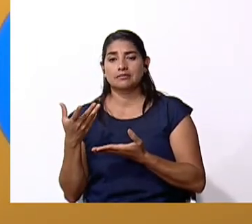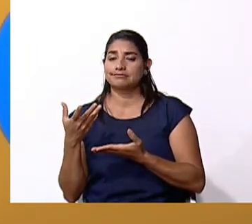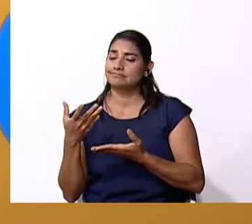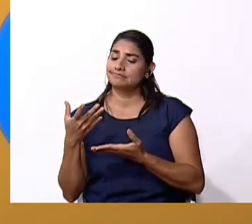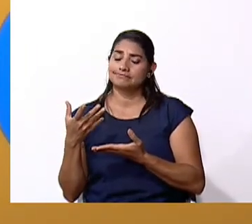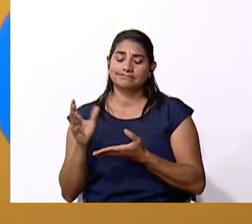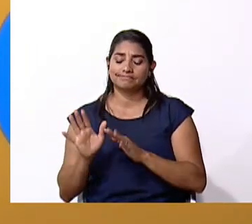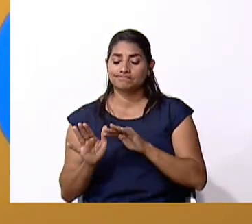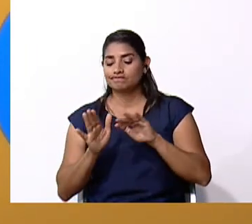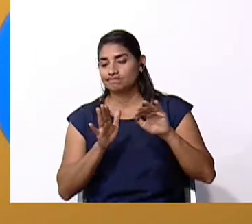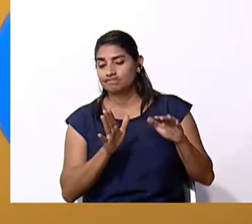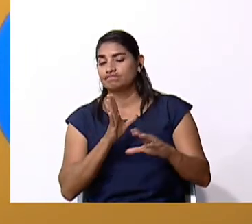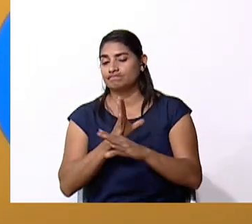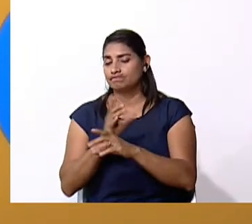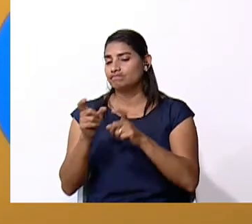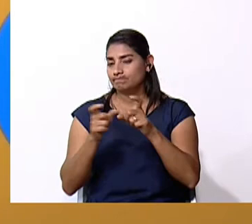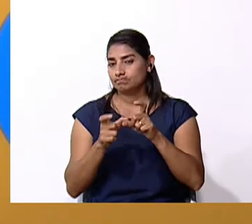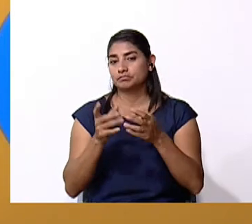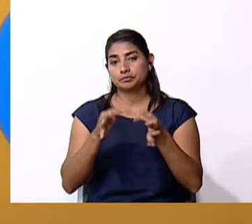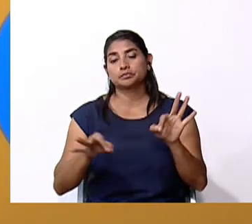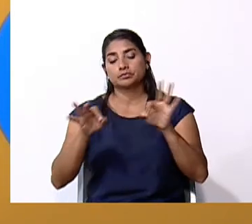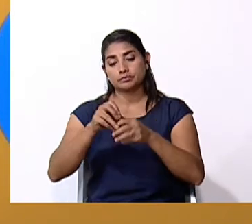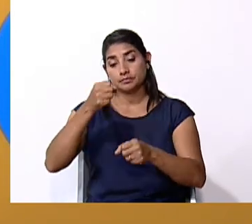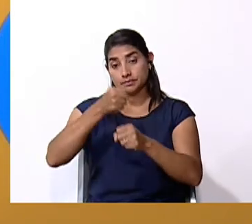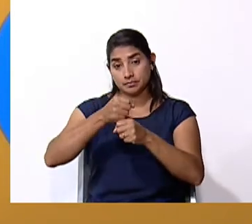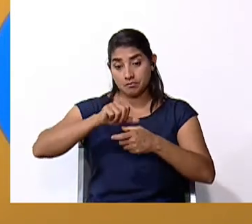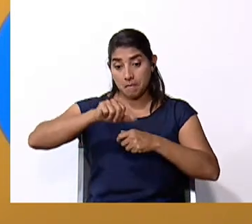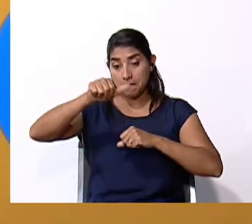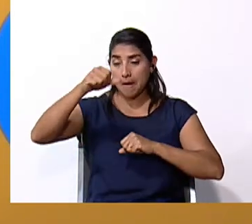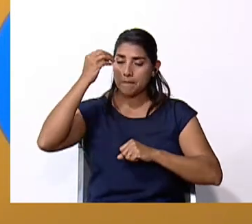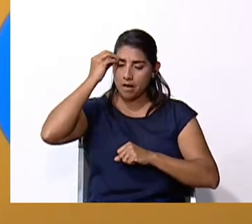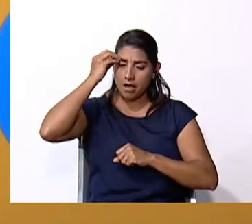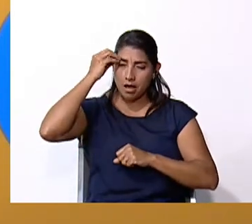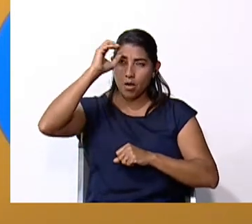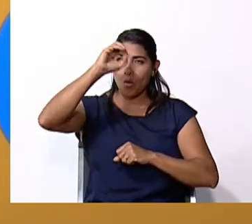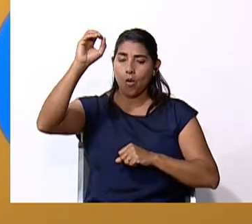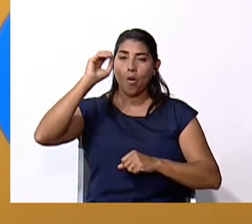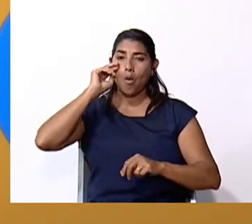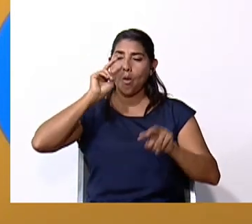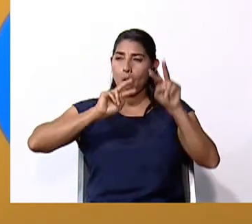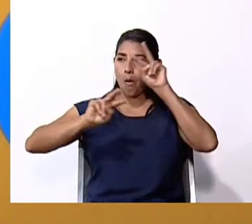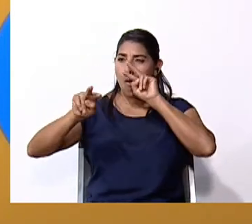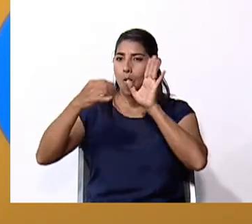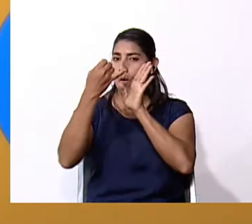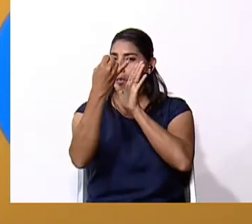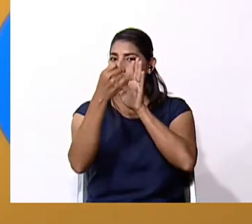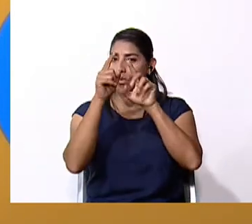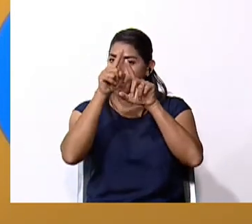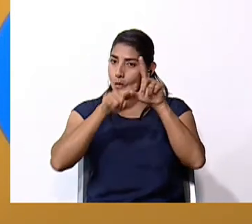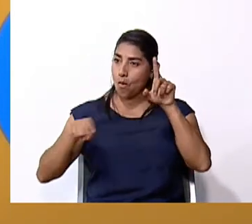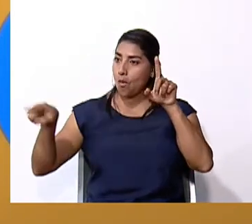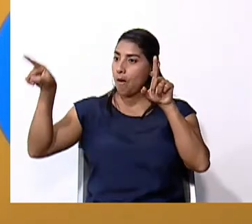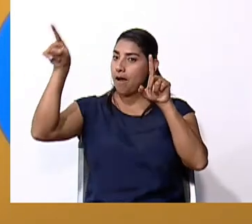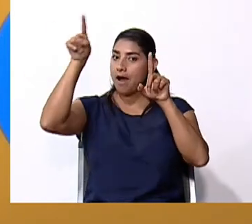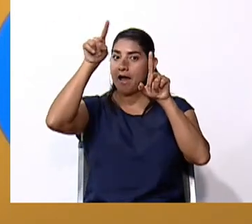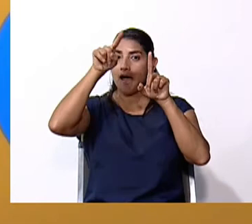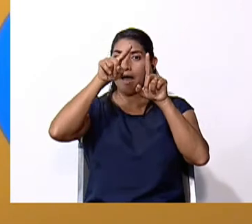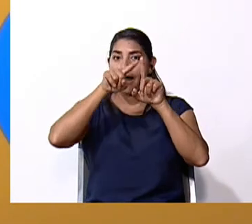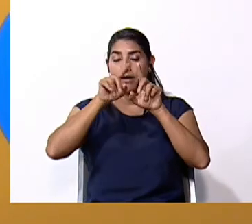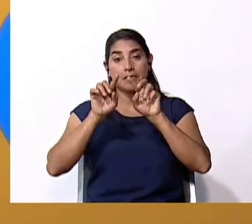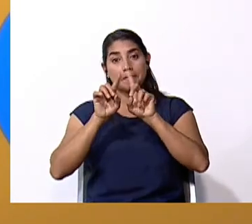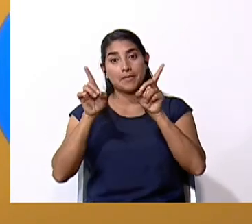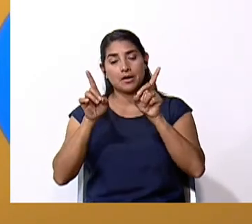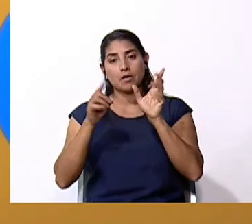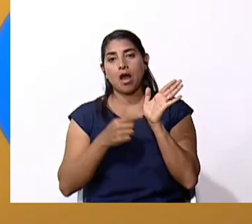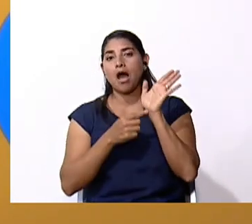En fin, trabajamos mapa conceptual, observamos un gráfico circular, pero les